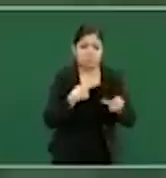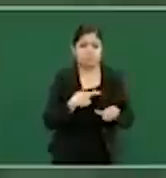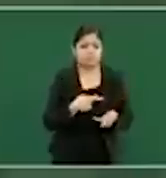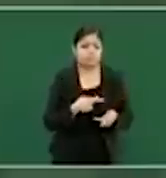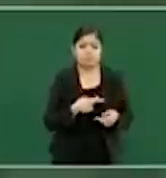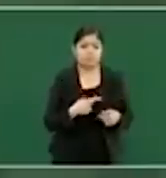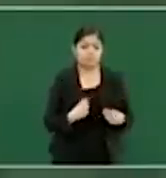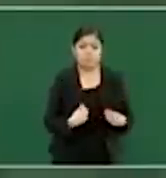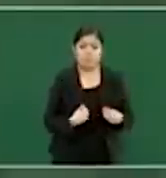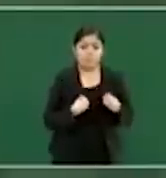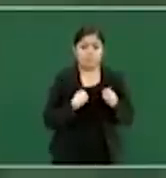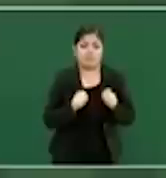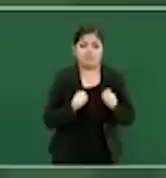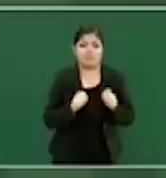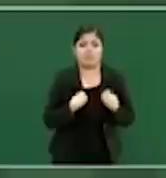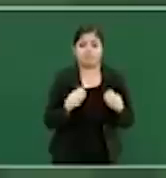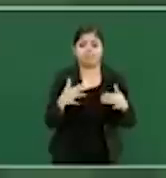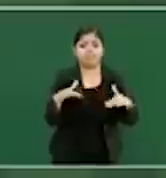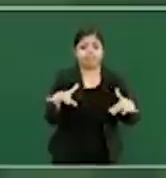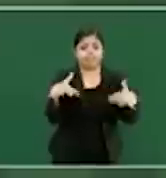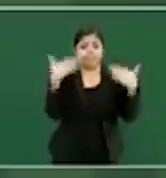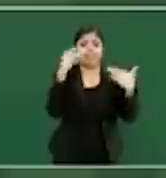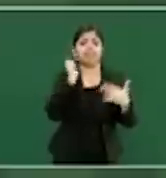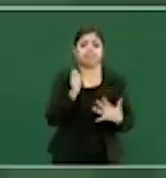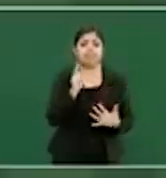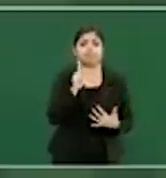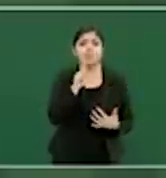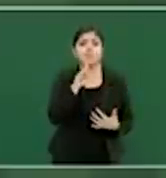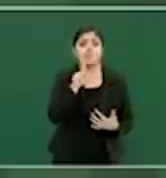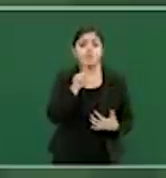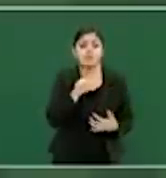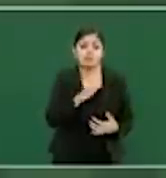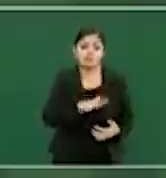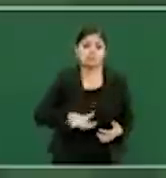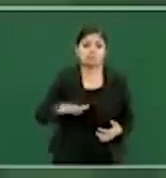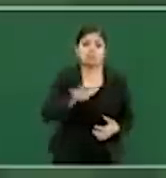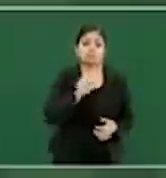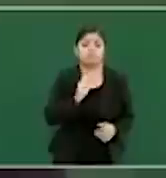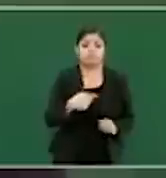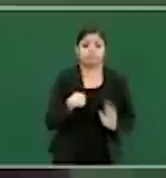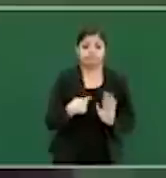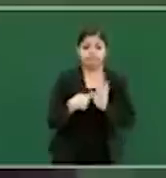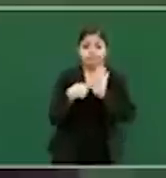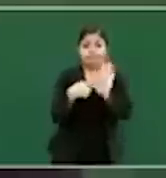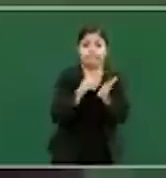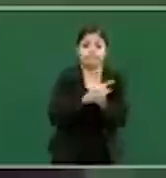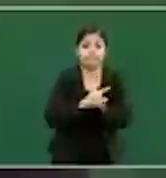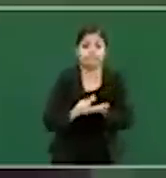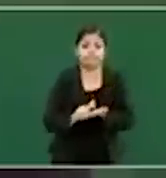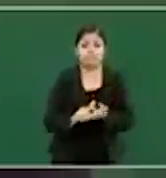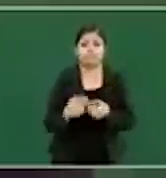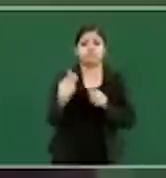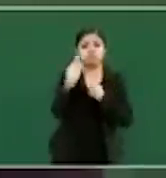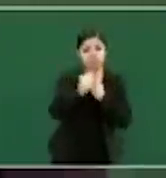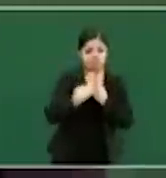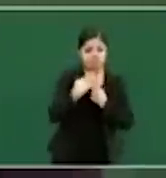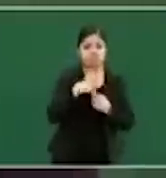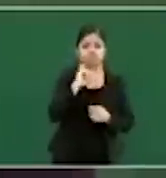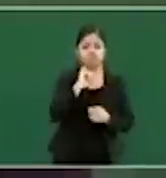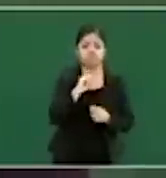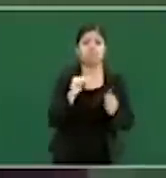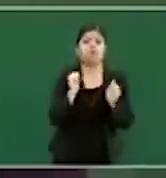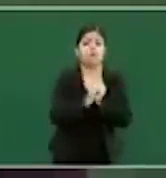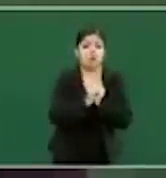la vida pública, cada vez más pública y transparente, crítica, respetuosa,